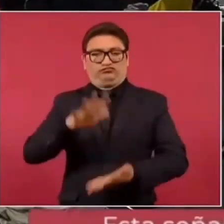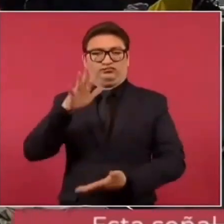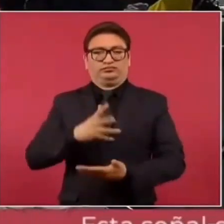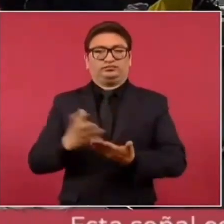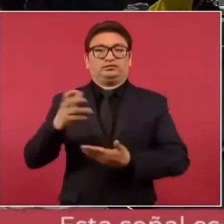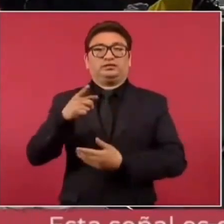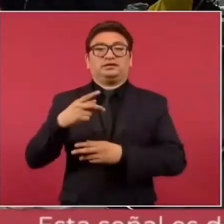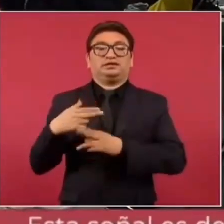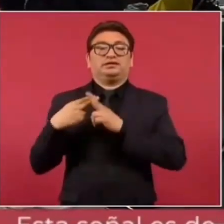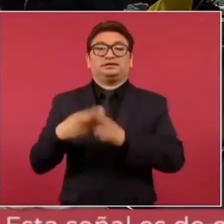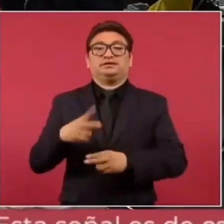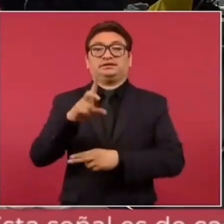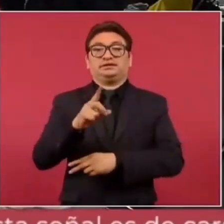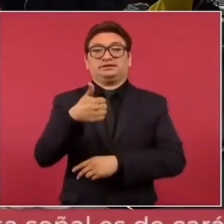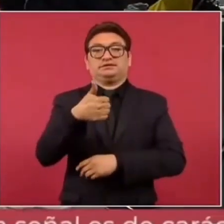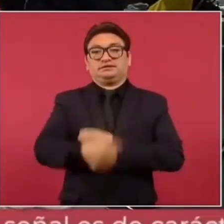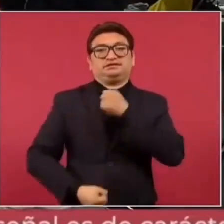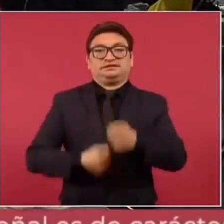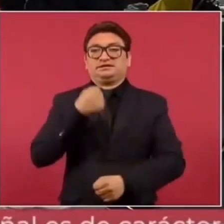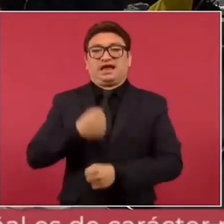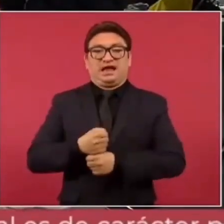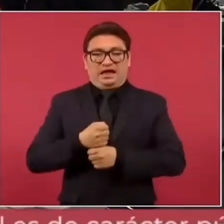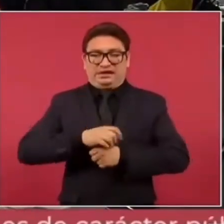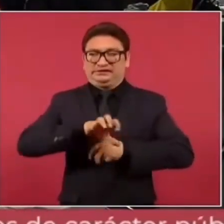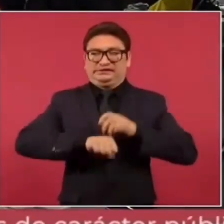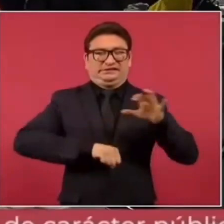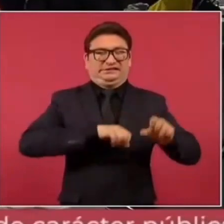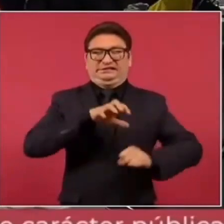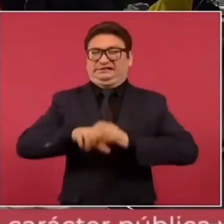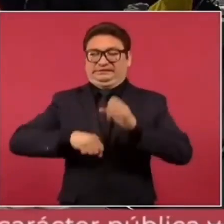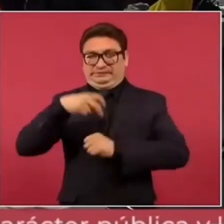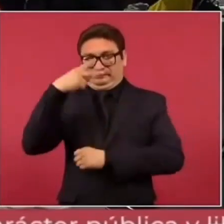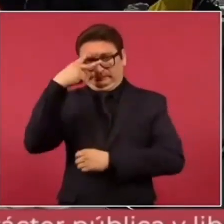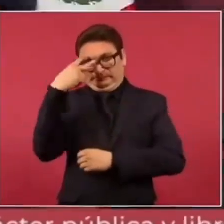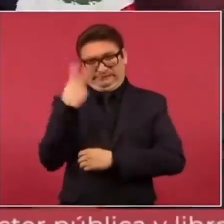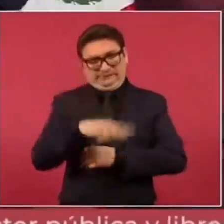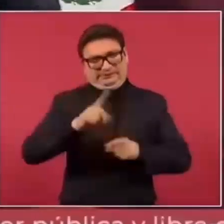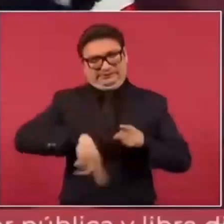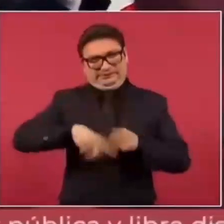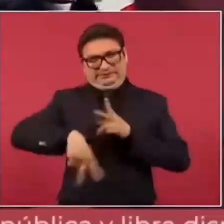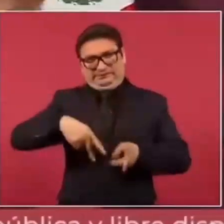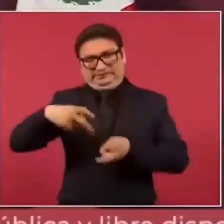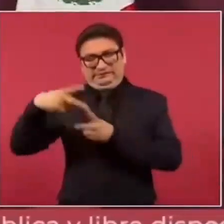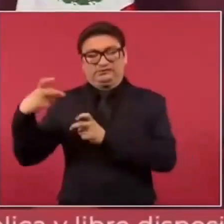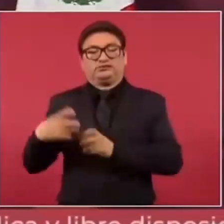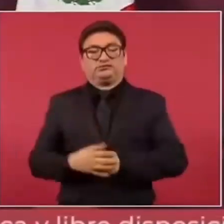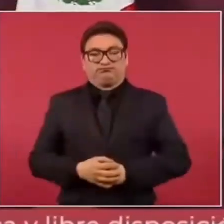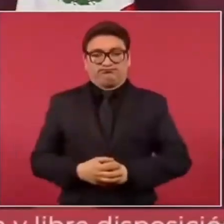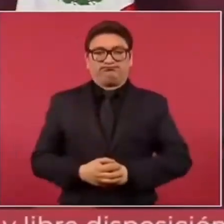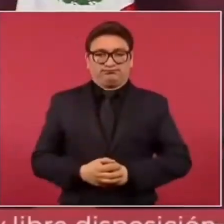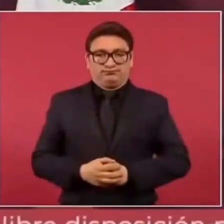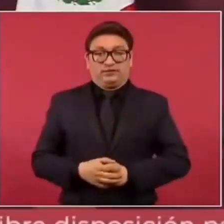En 36 años saquearon a México como nunca en 5 siglos.